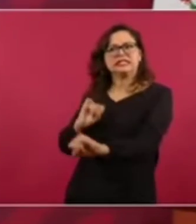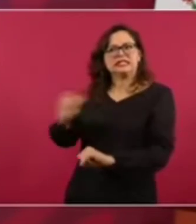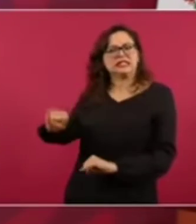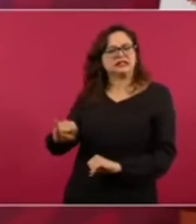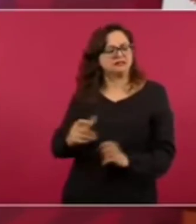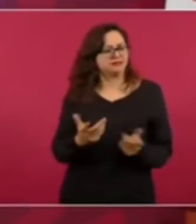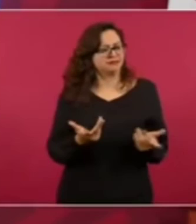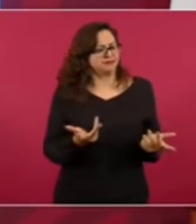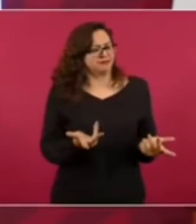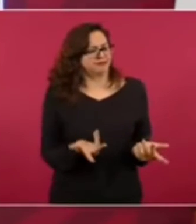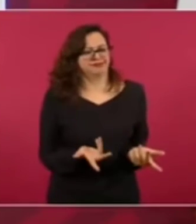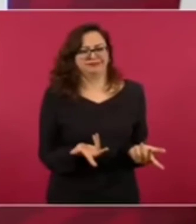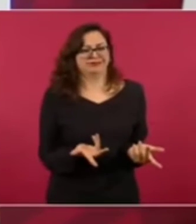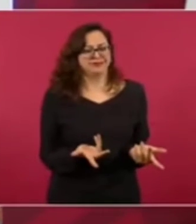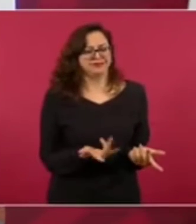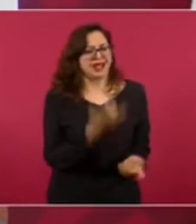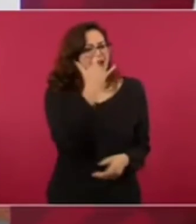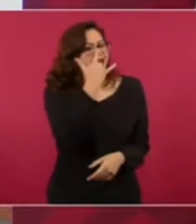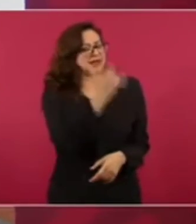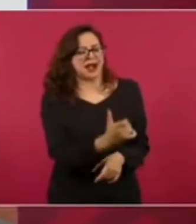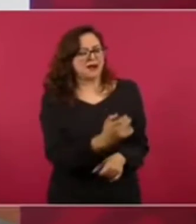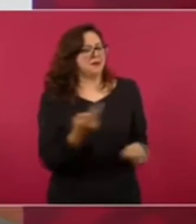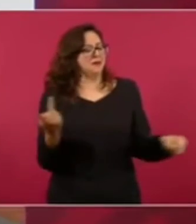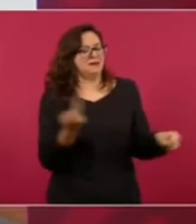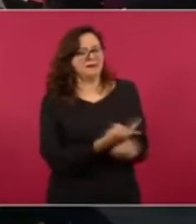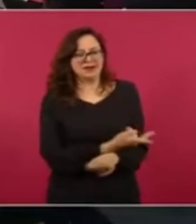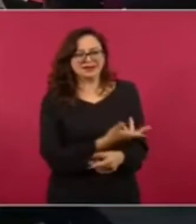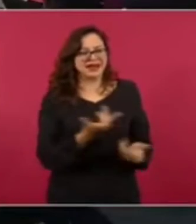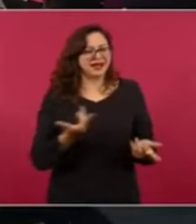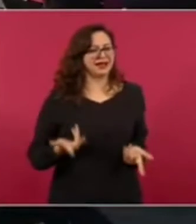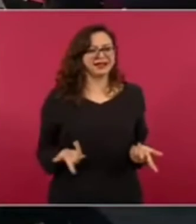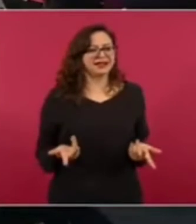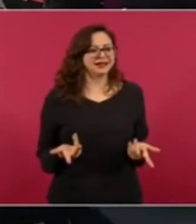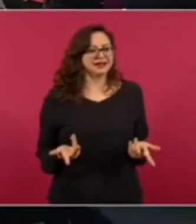aprobación en los medios.